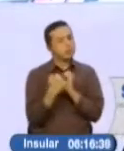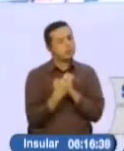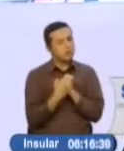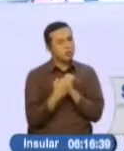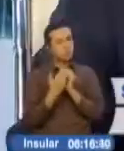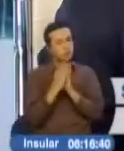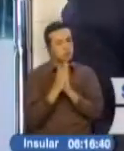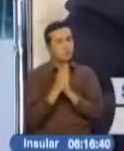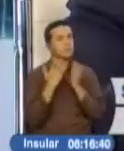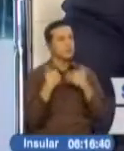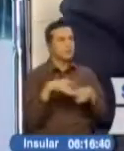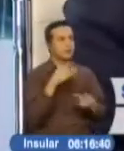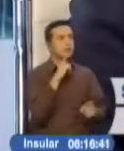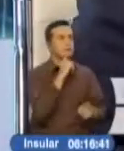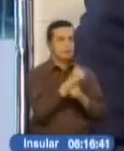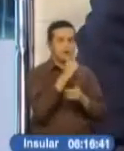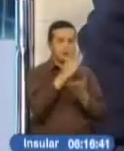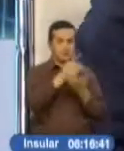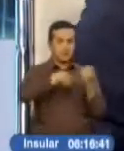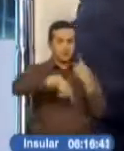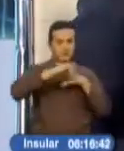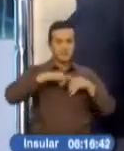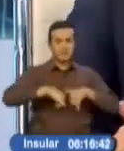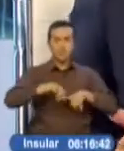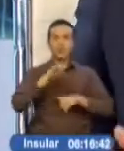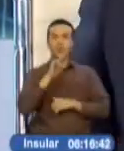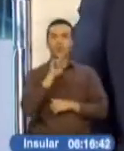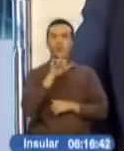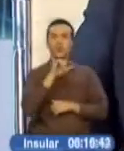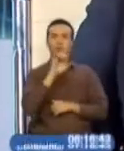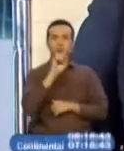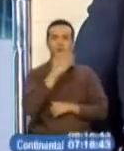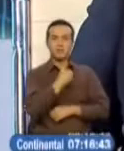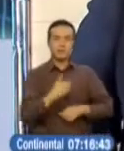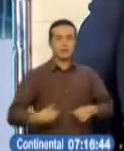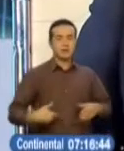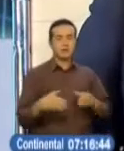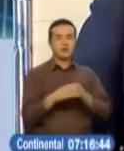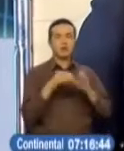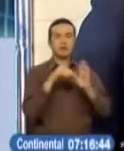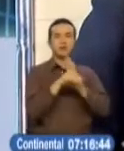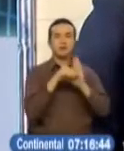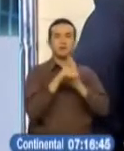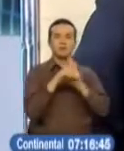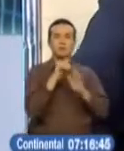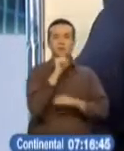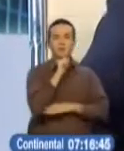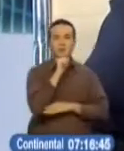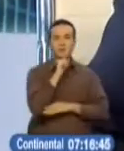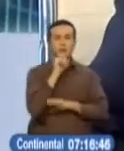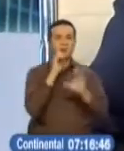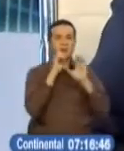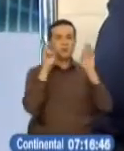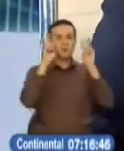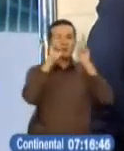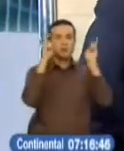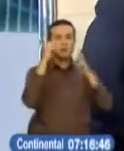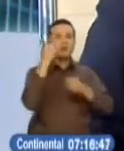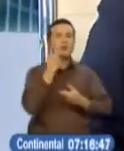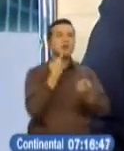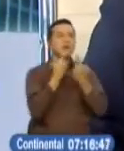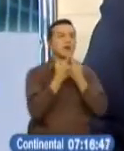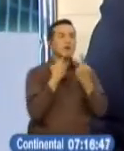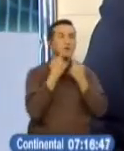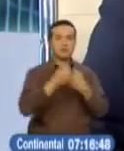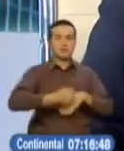manera. Gracias, Pedro Páez. Nosotros hacemos una breve pausa y regresamos con Julio José Prado, presidente de la Asociación de Bancos Privados, con quien vamos a hablar sobre el diálogo